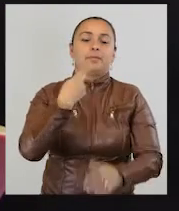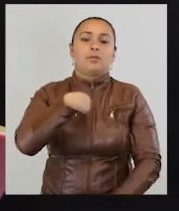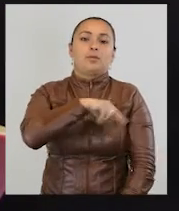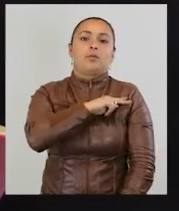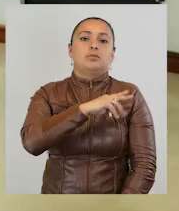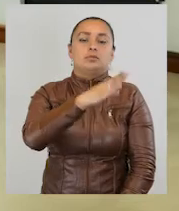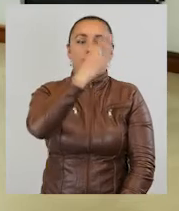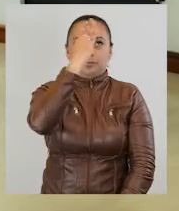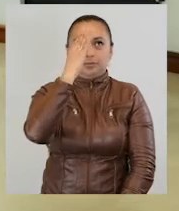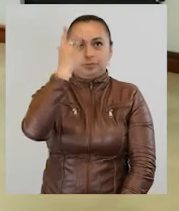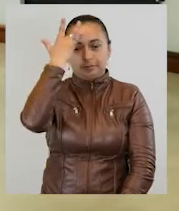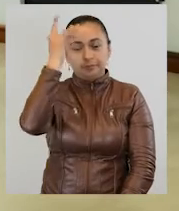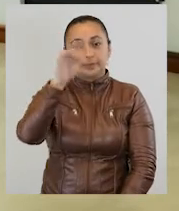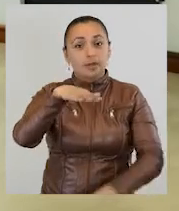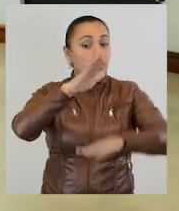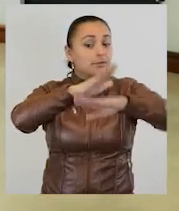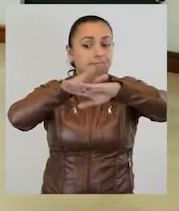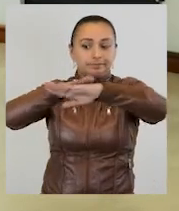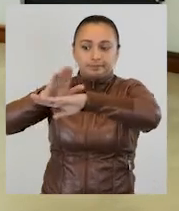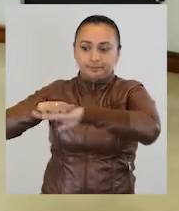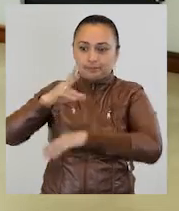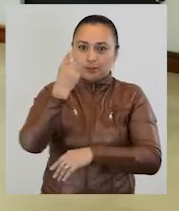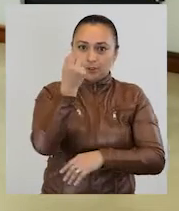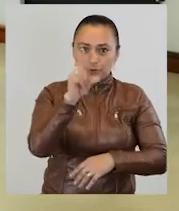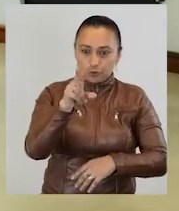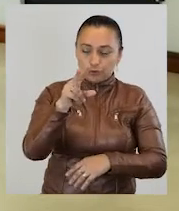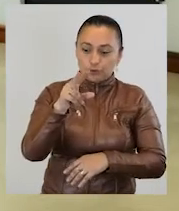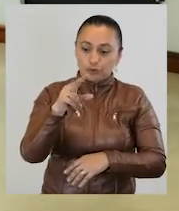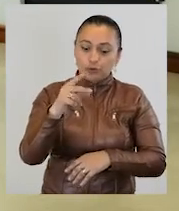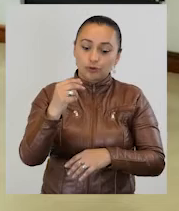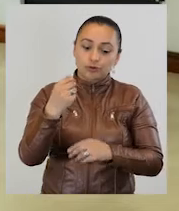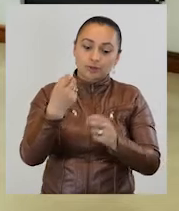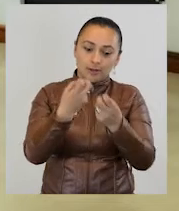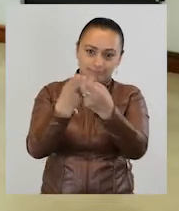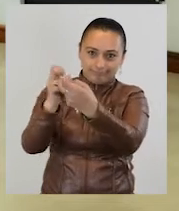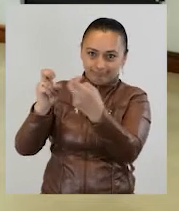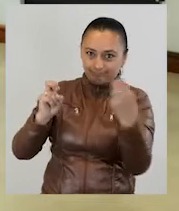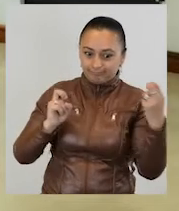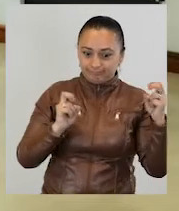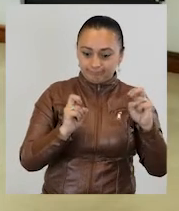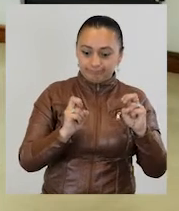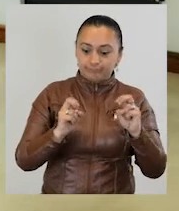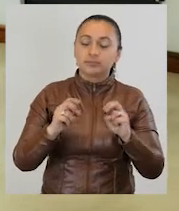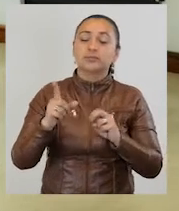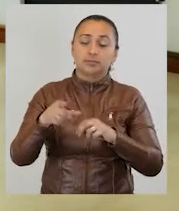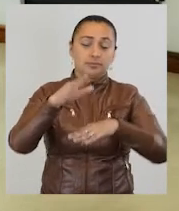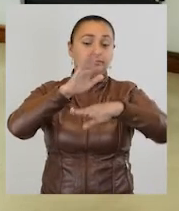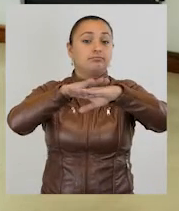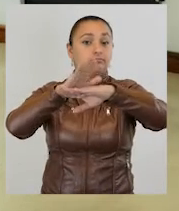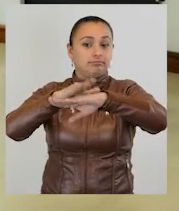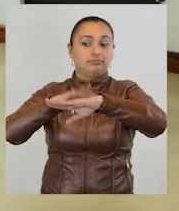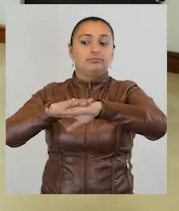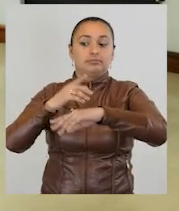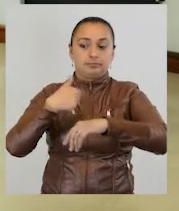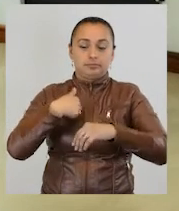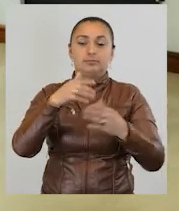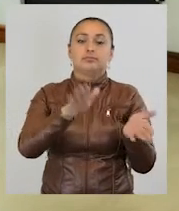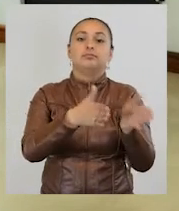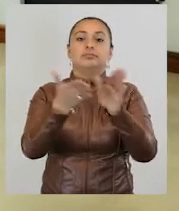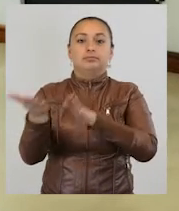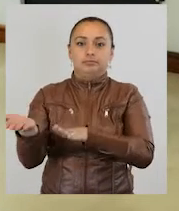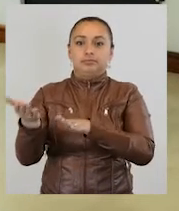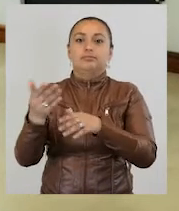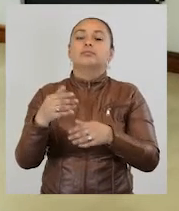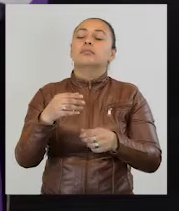nuestro. Porque Él anunció a sus discípulos su propia muerte y les manifestó su gloria en el Monte